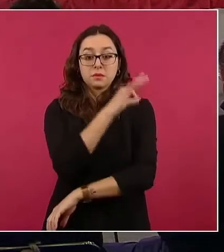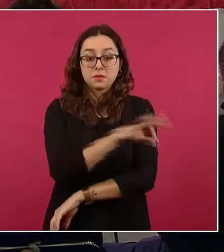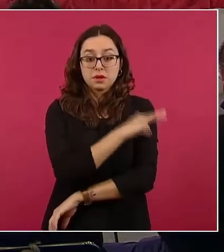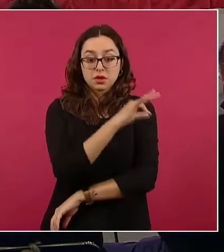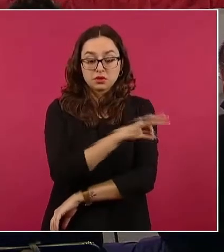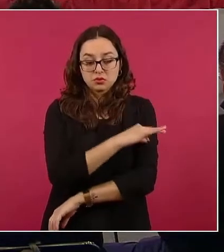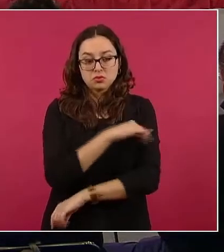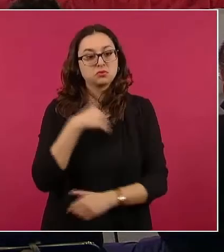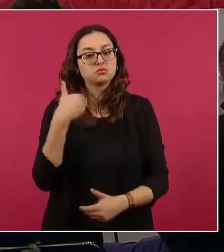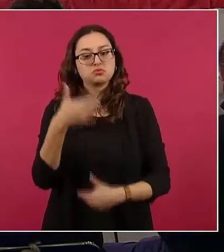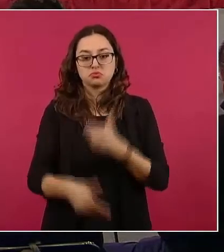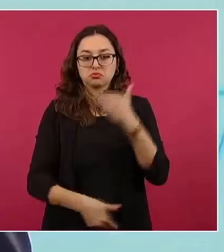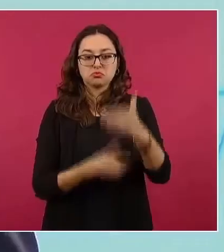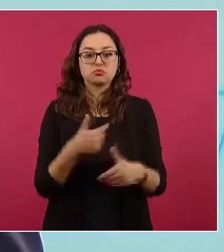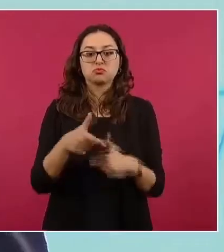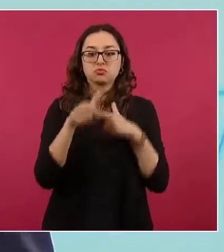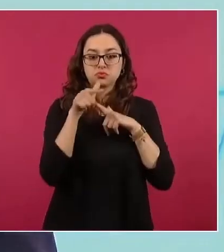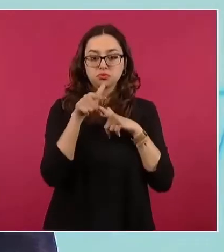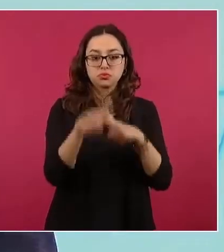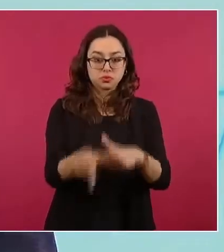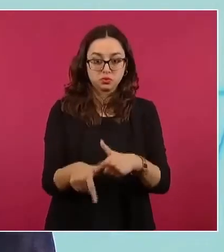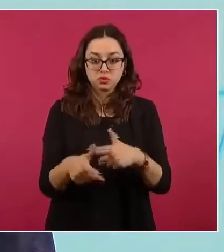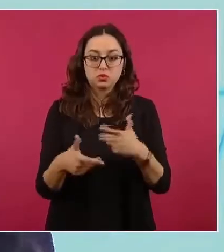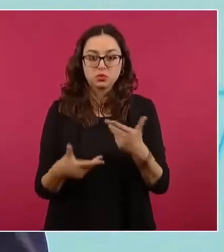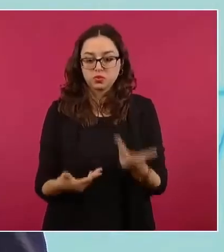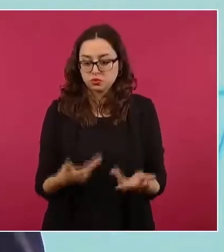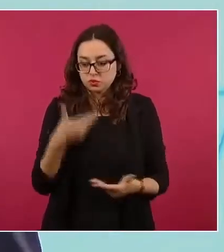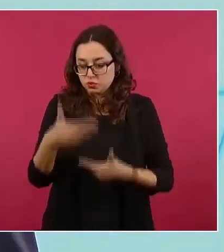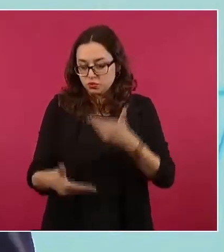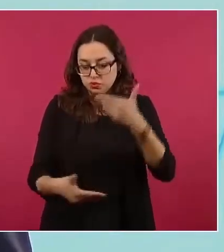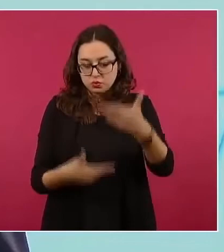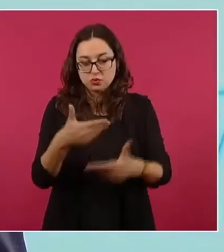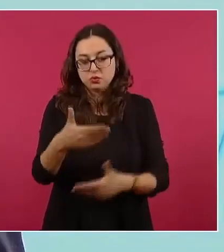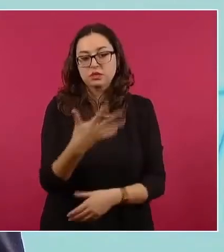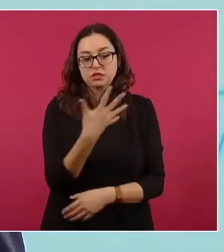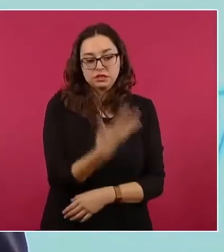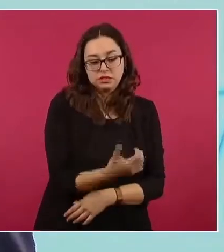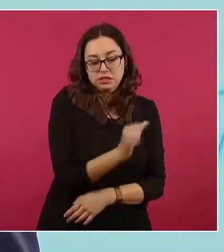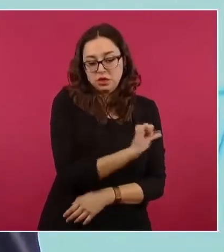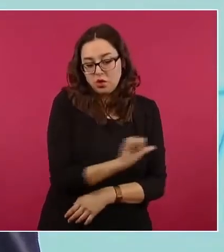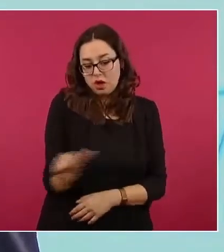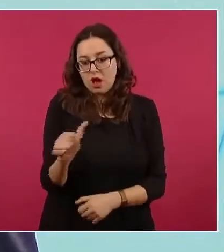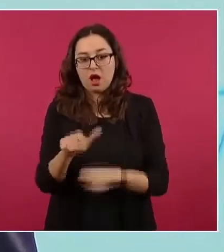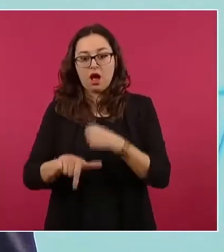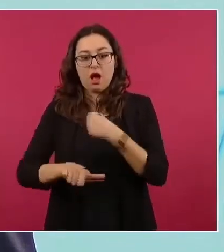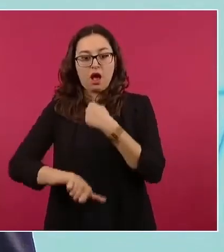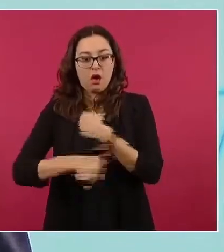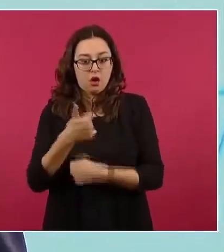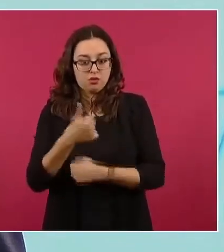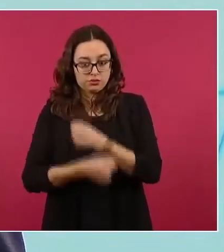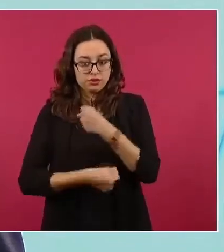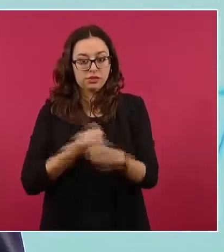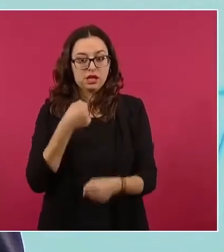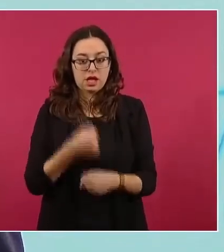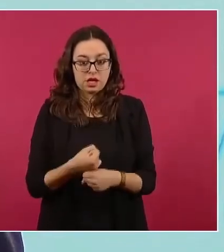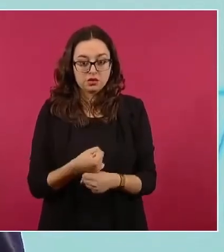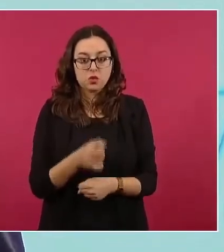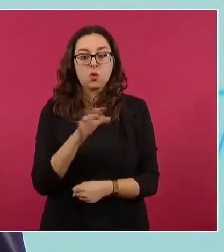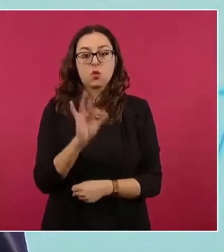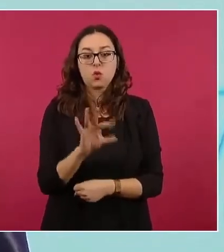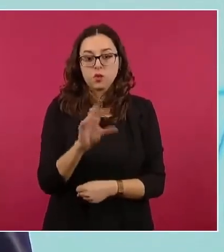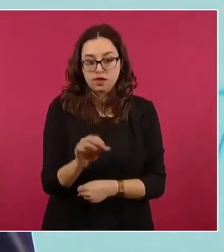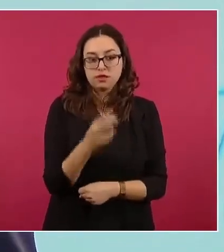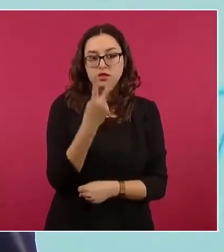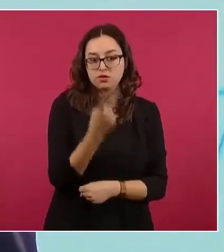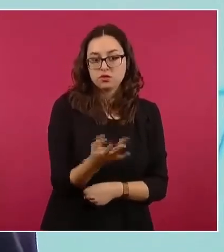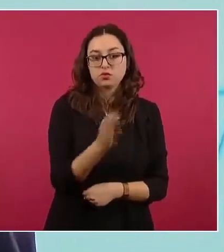de niñas y niños de 5 a 12 años de edad, o menos de 12, 5 a 11, y tenemos ya cobertura del